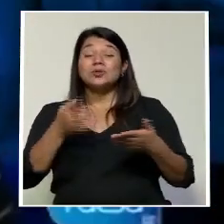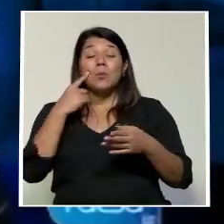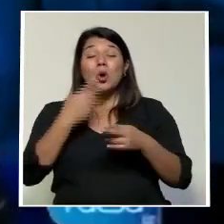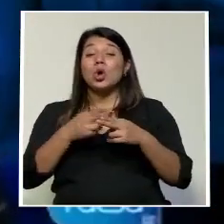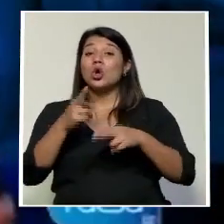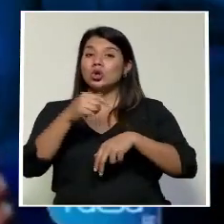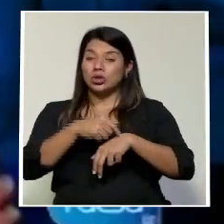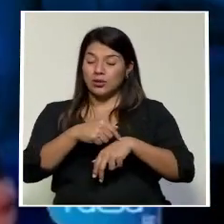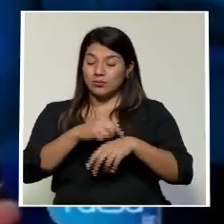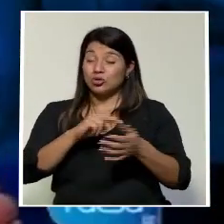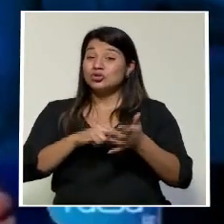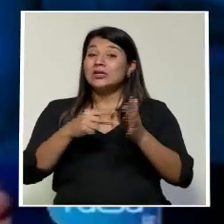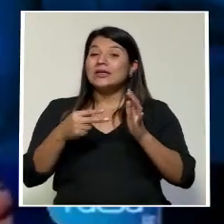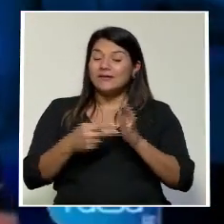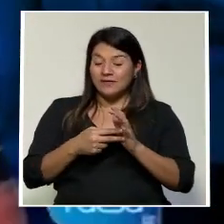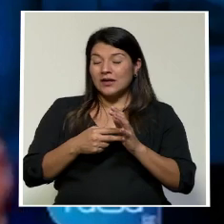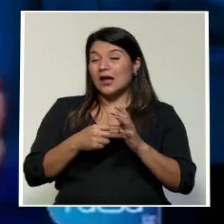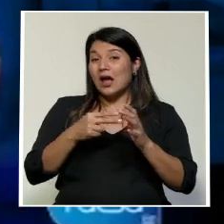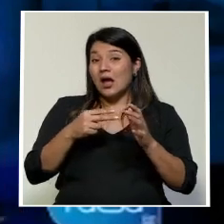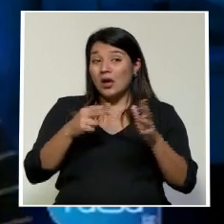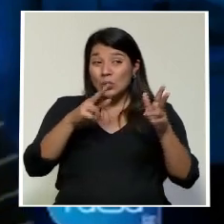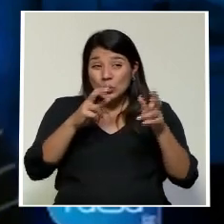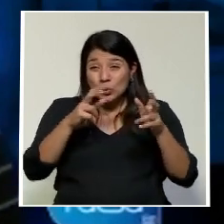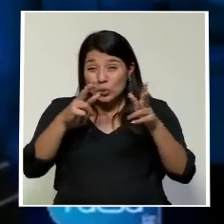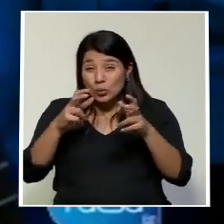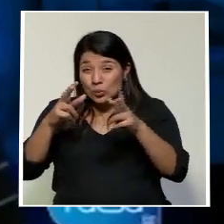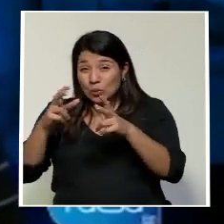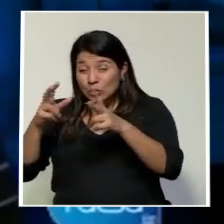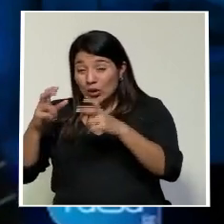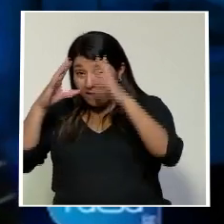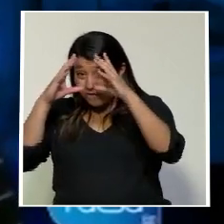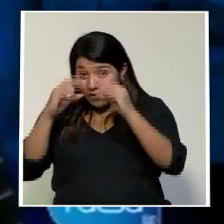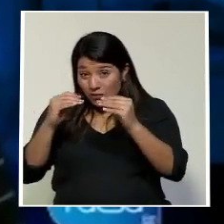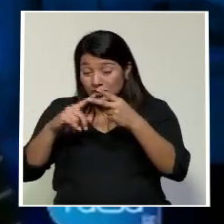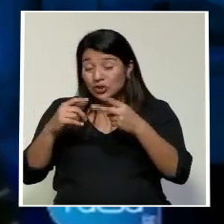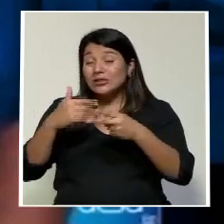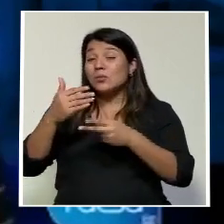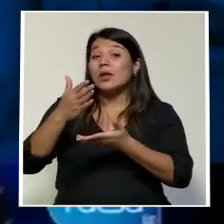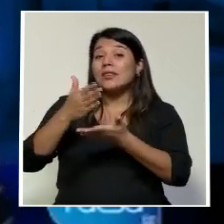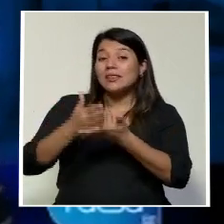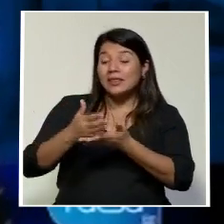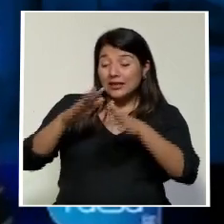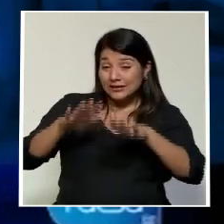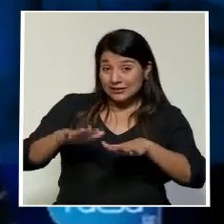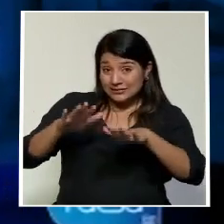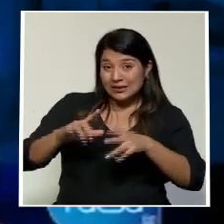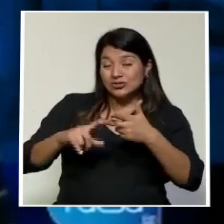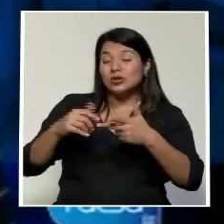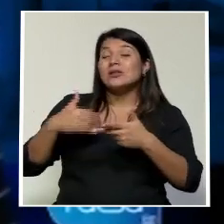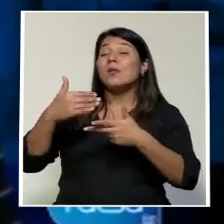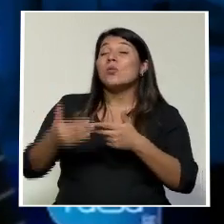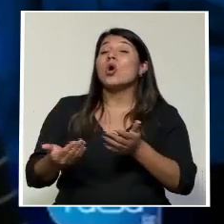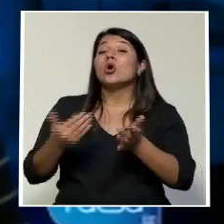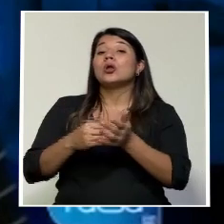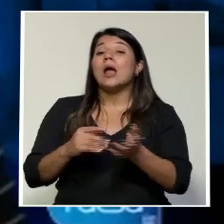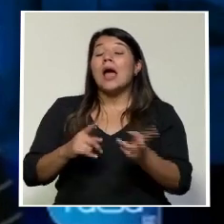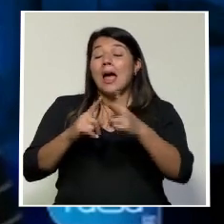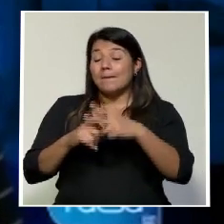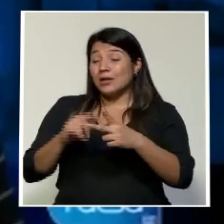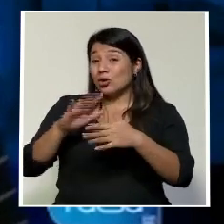consumo durante el proceso después descanso durante un tiempo y vuelvo a reactivar todo el protocolo de seguridad y de